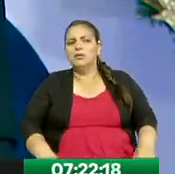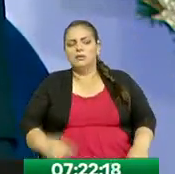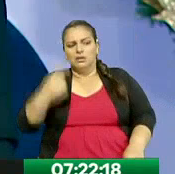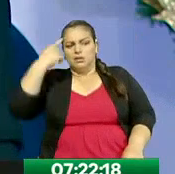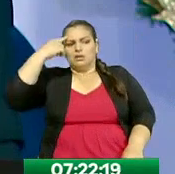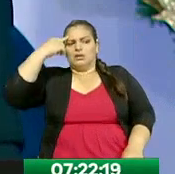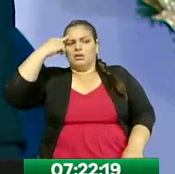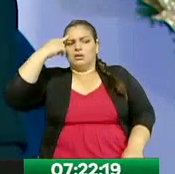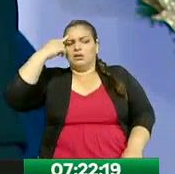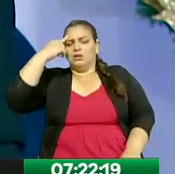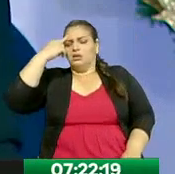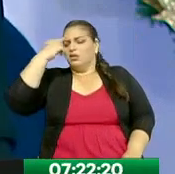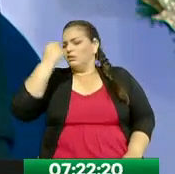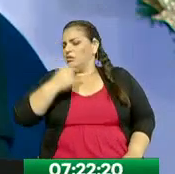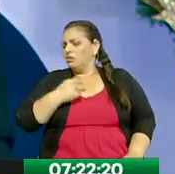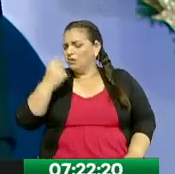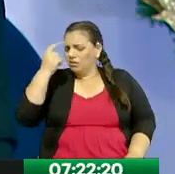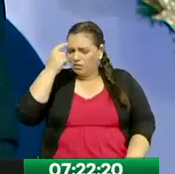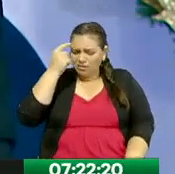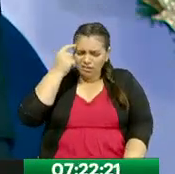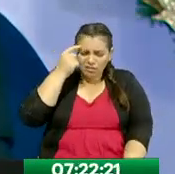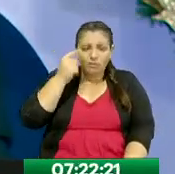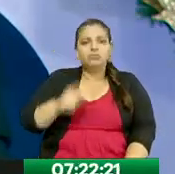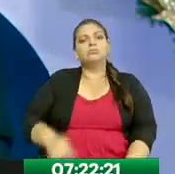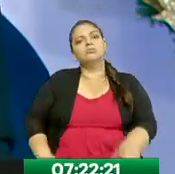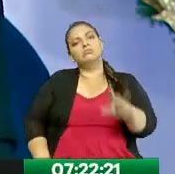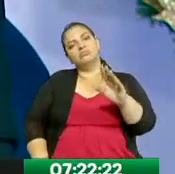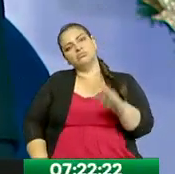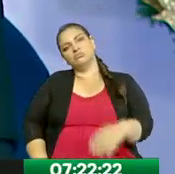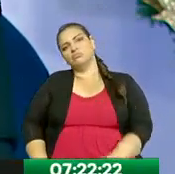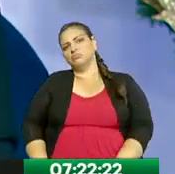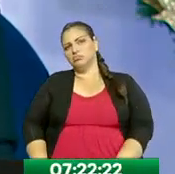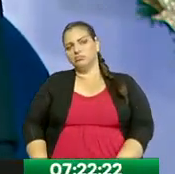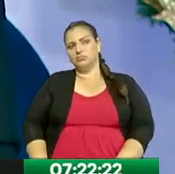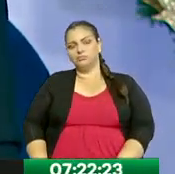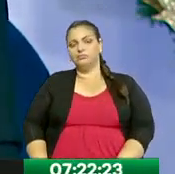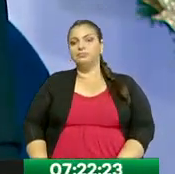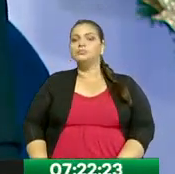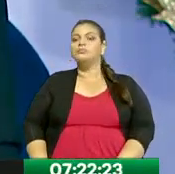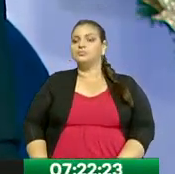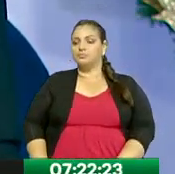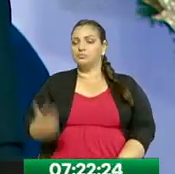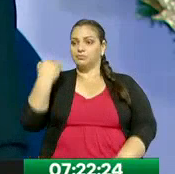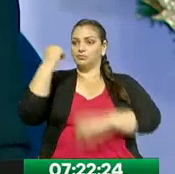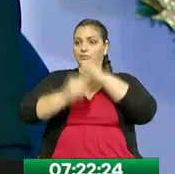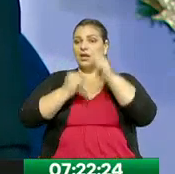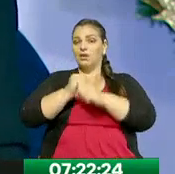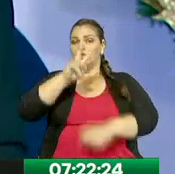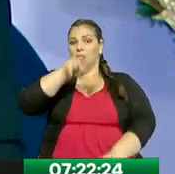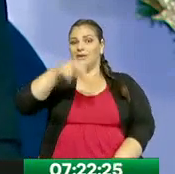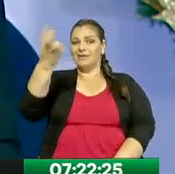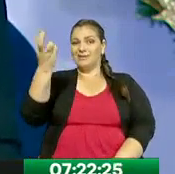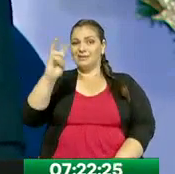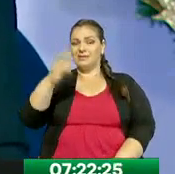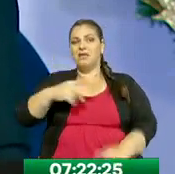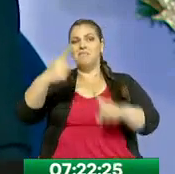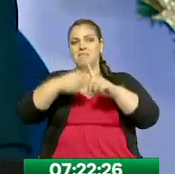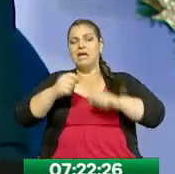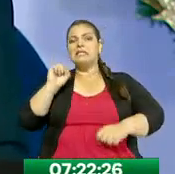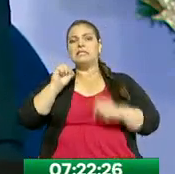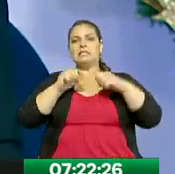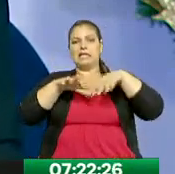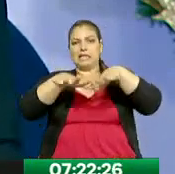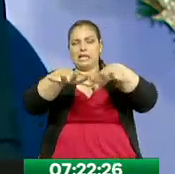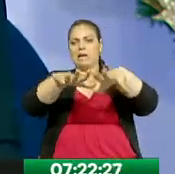Ecuador nació a la voz recién el 1 de septiembre del 2016, cuando mi esposo y yo decidimos hablar, y estamos construyendo, y pasarán 2 generaciones